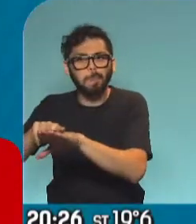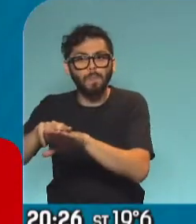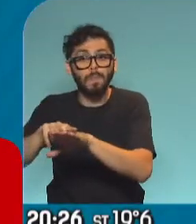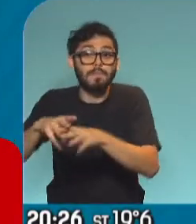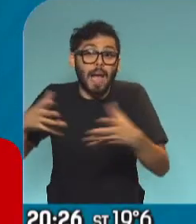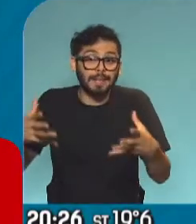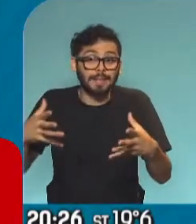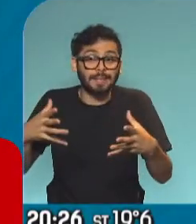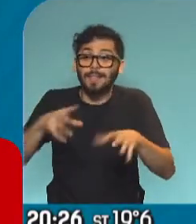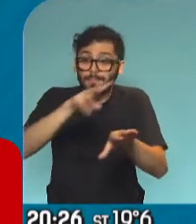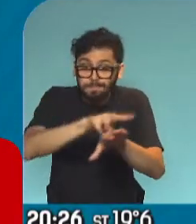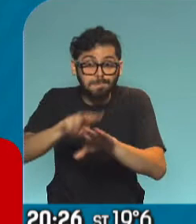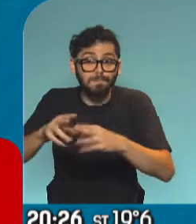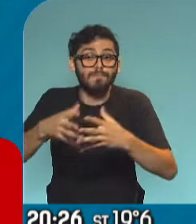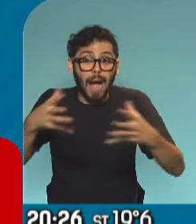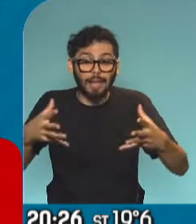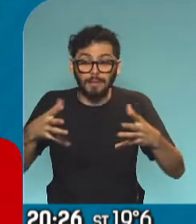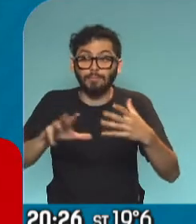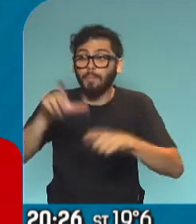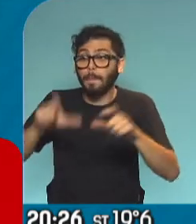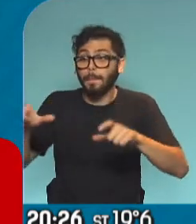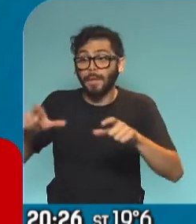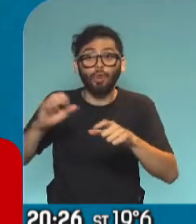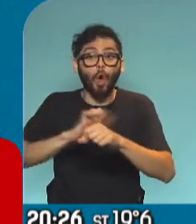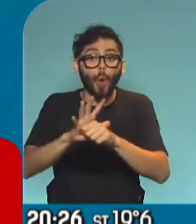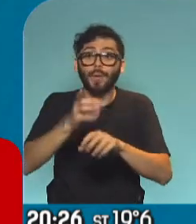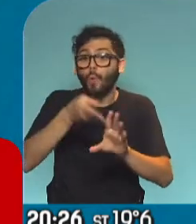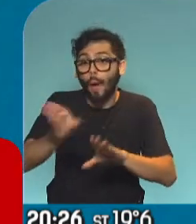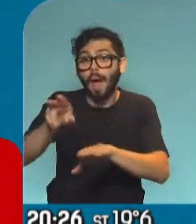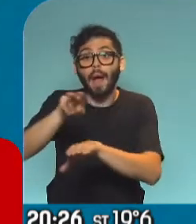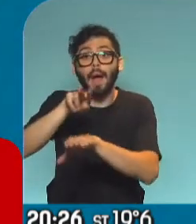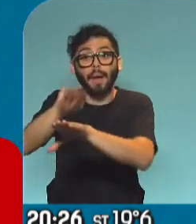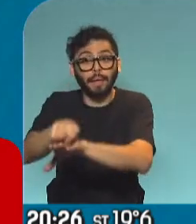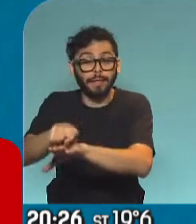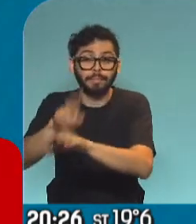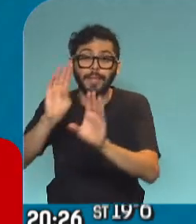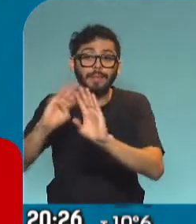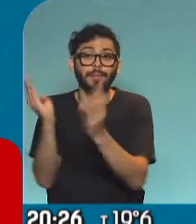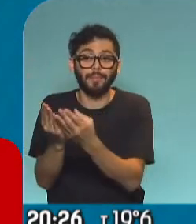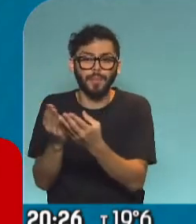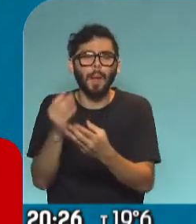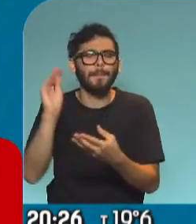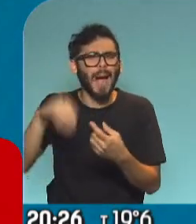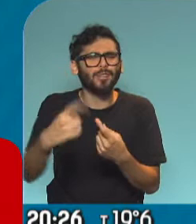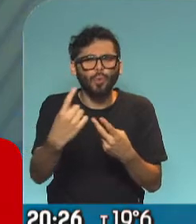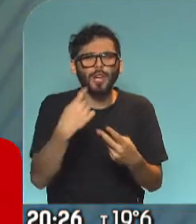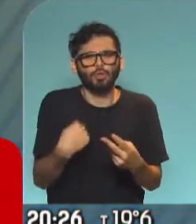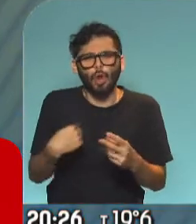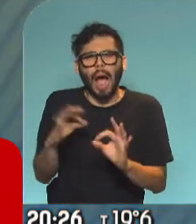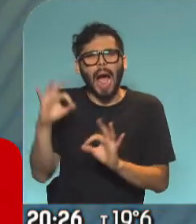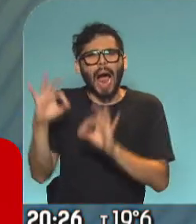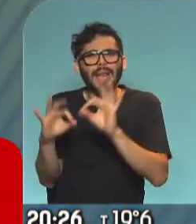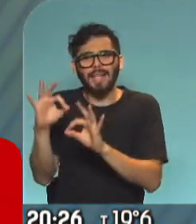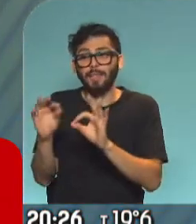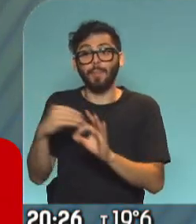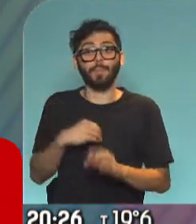hay, tenemos más pacientes con COVID que van a terapia intensiva, con otra consecuencia, que la semana que viene le voy a contar un análisis que ha hecho la provincia